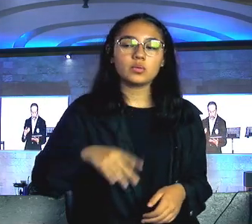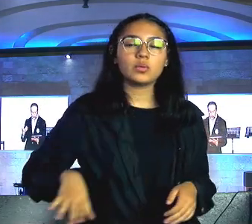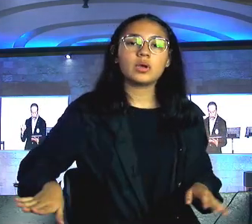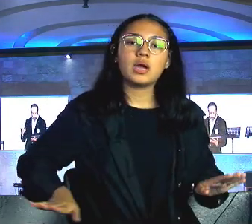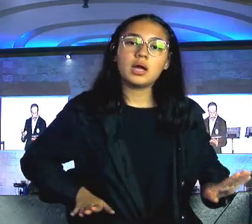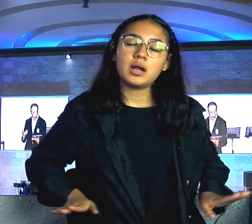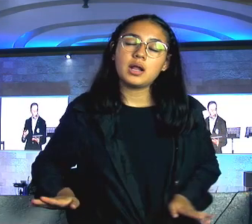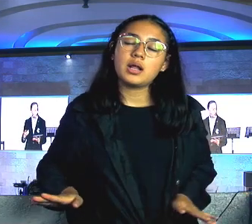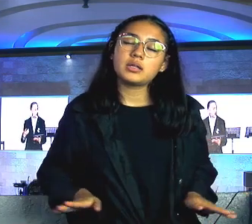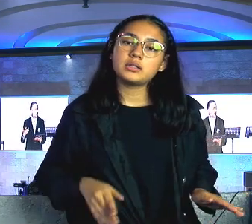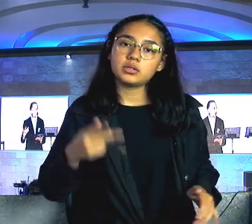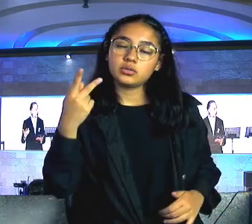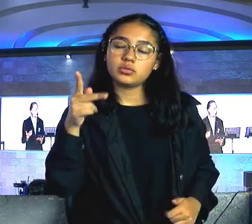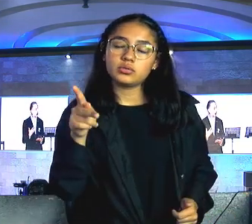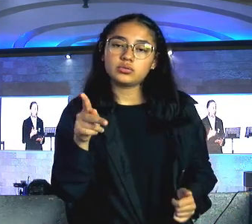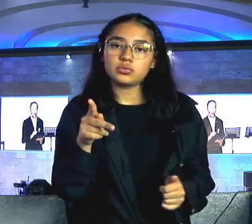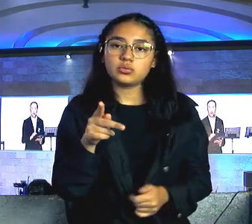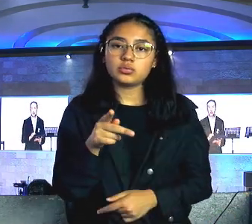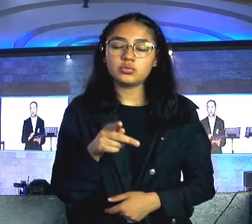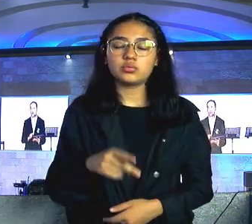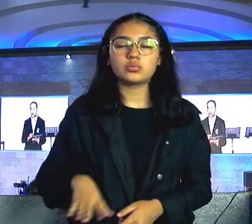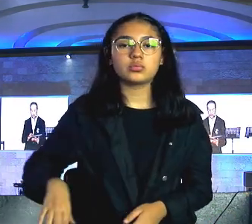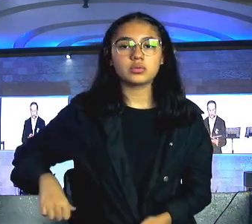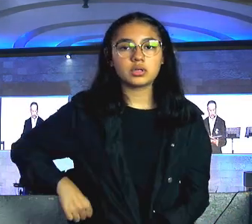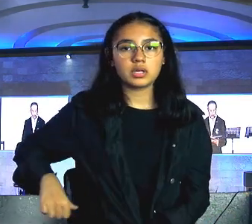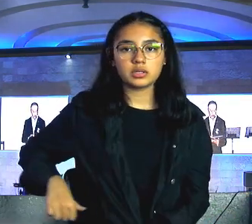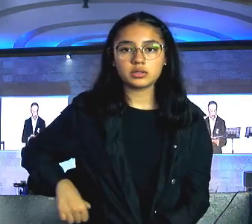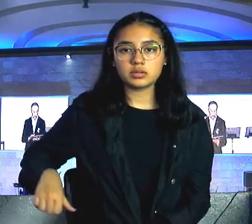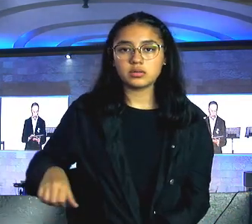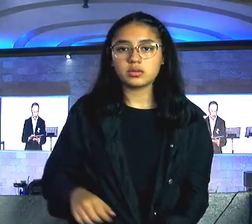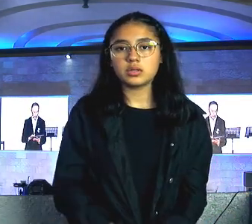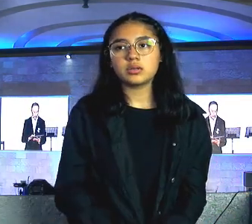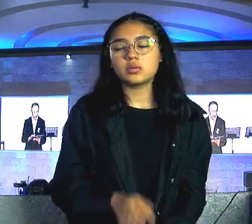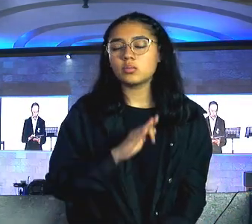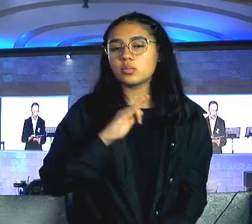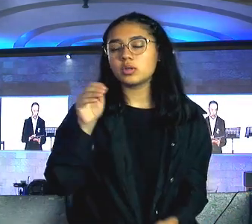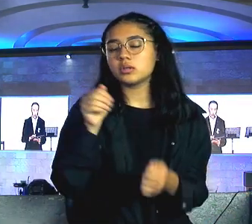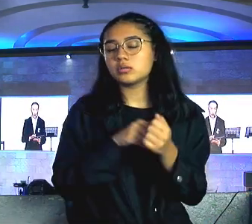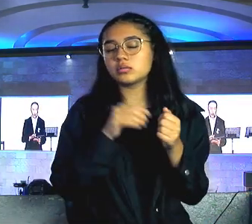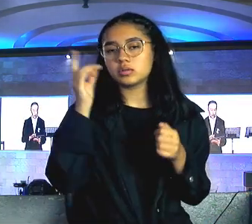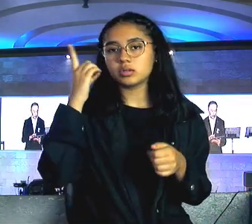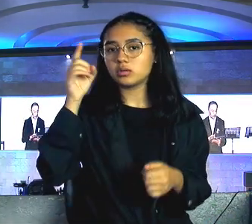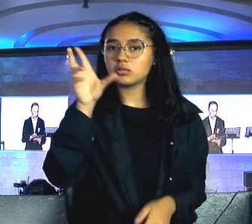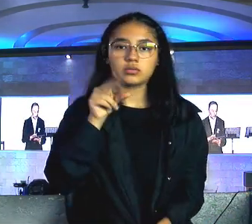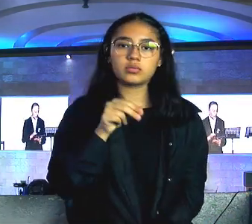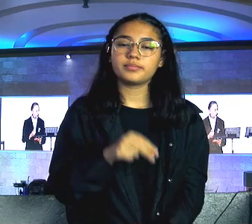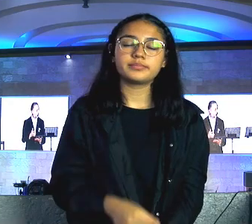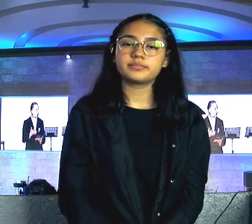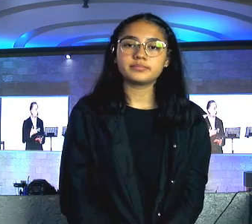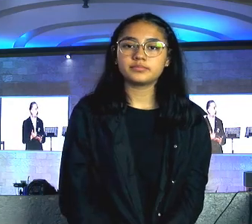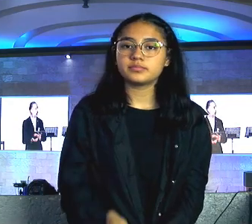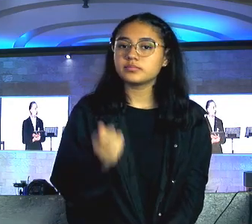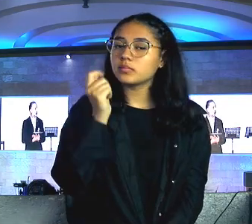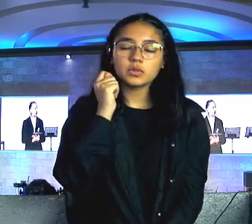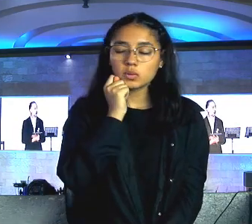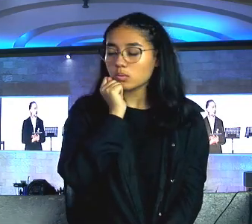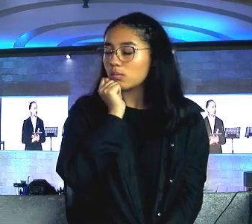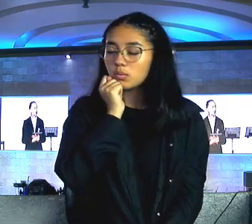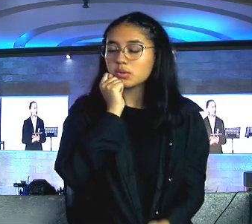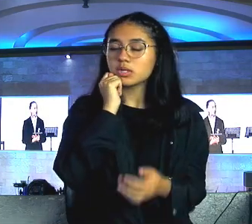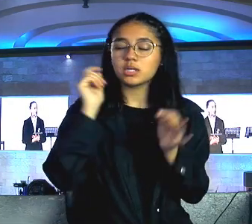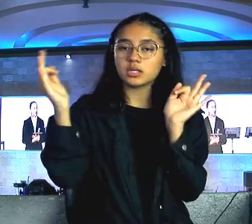tu conducta se pueden esconder de Él. Y no importa si tú estás muy cerca o muy lejos,